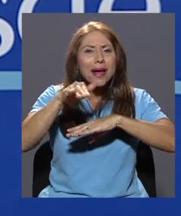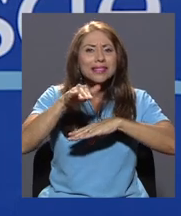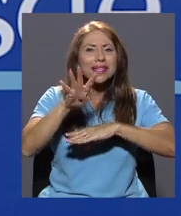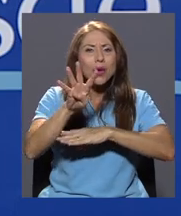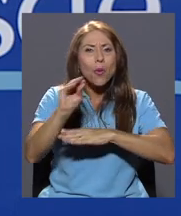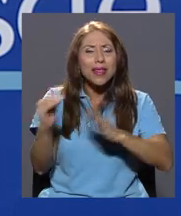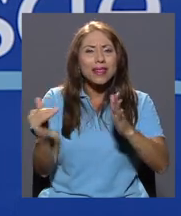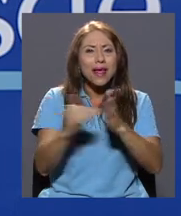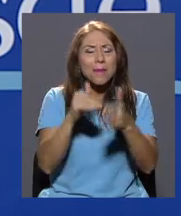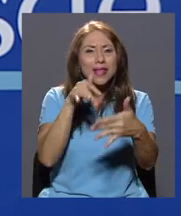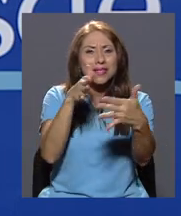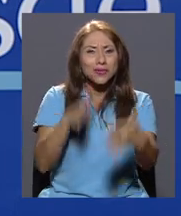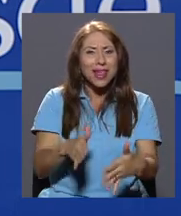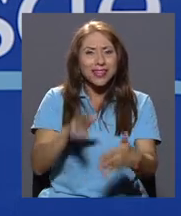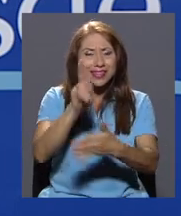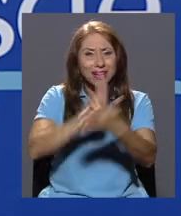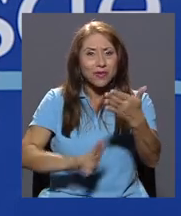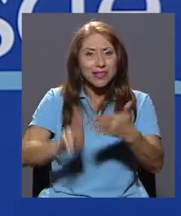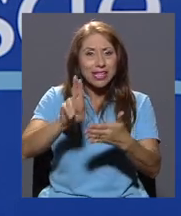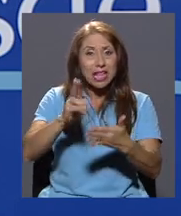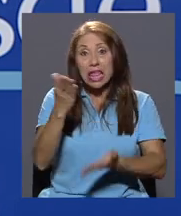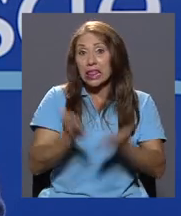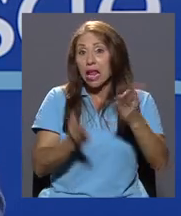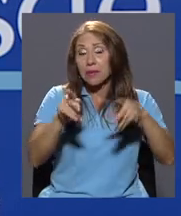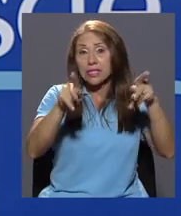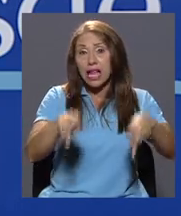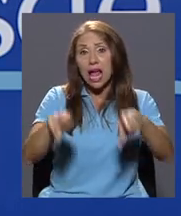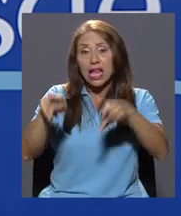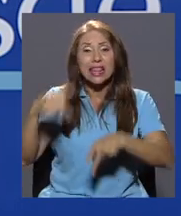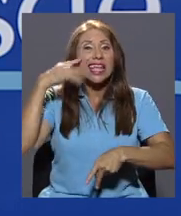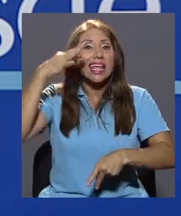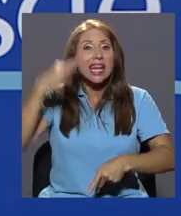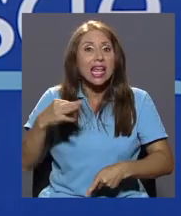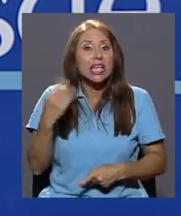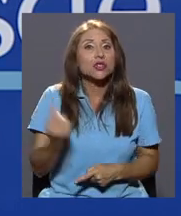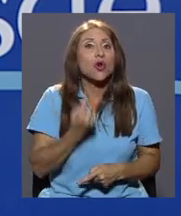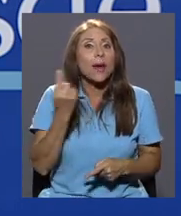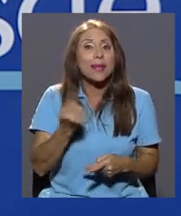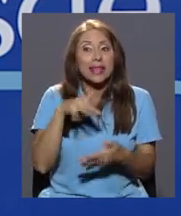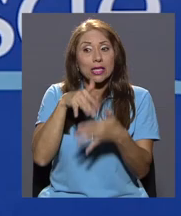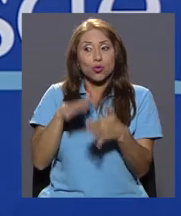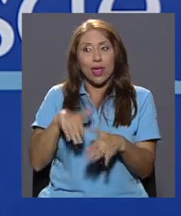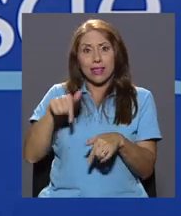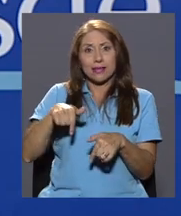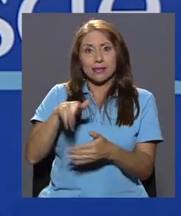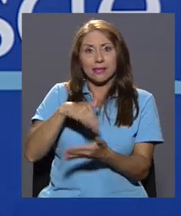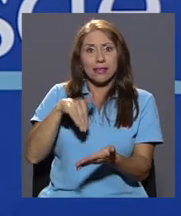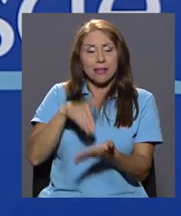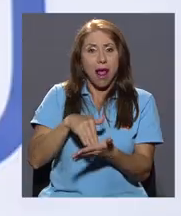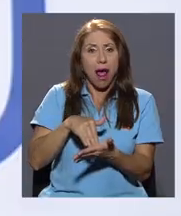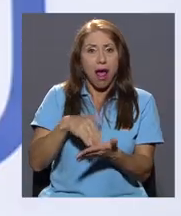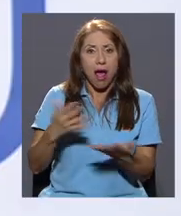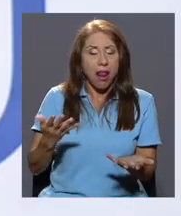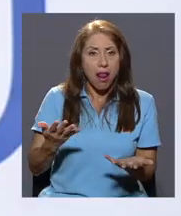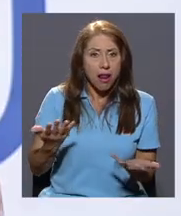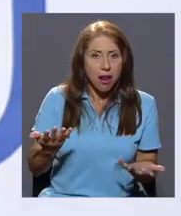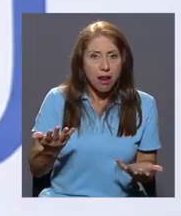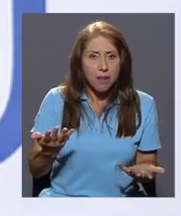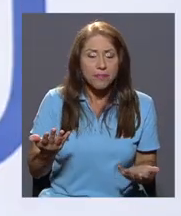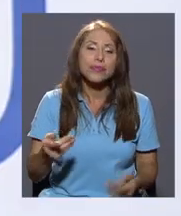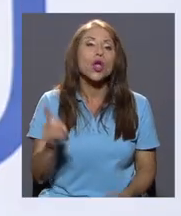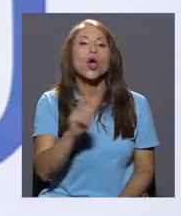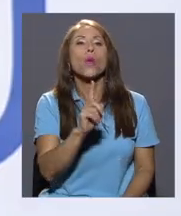40 mil estudiantes que tiene la universidad? Porque la gente puede pensar que es únicamente los estudiantes de la sede de Rodrigo Facio. Sí,